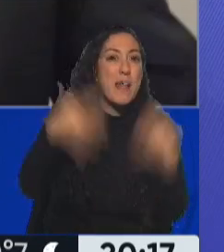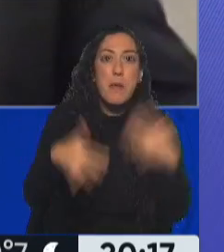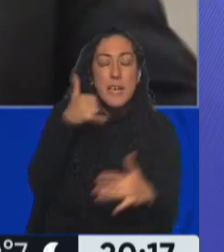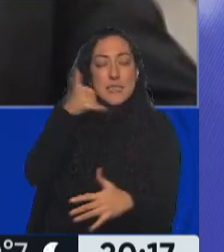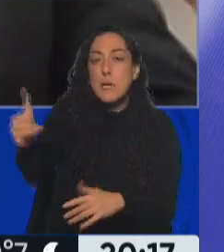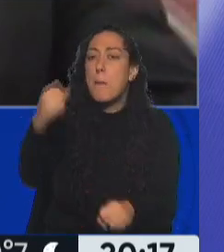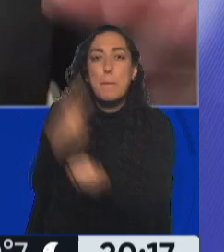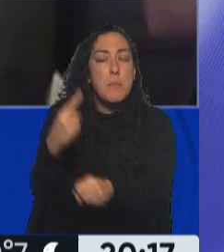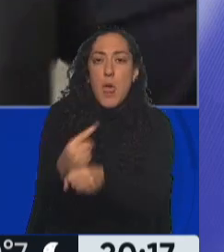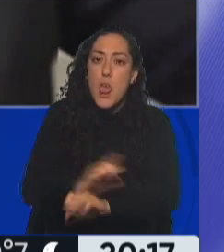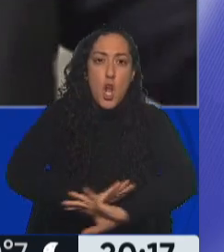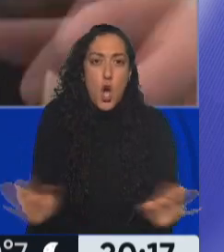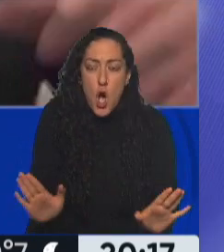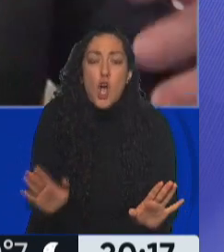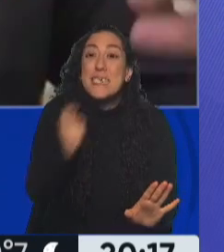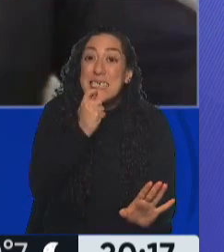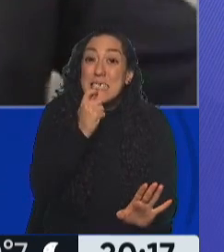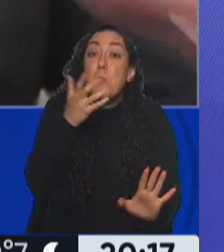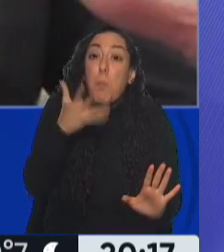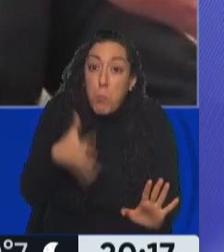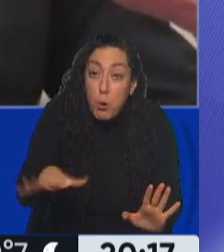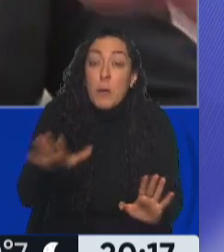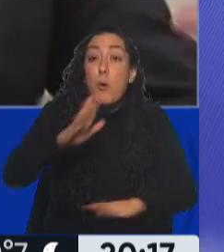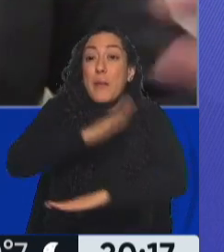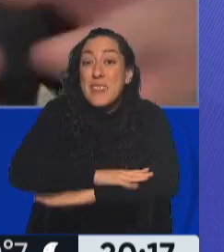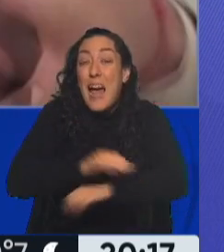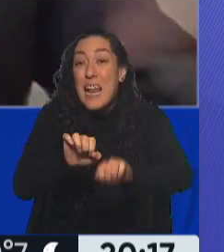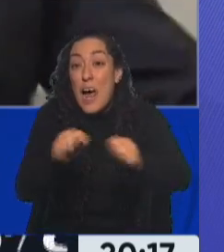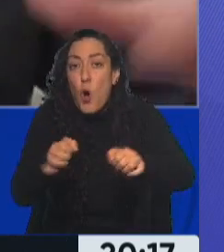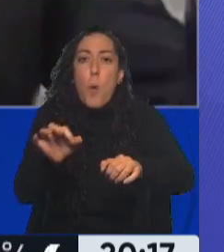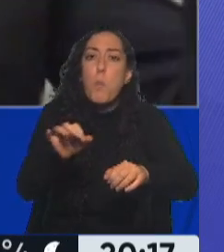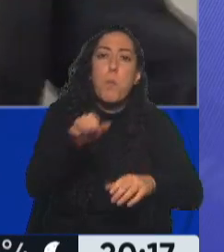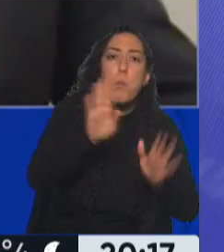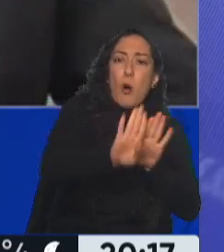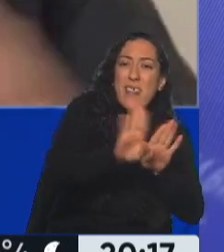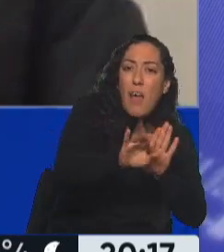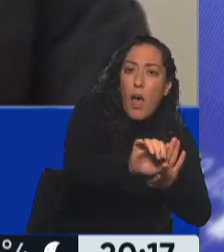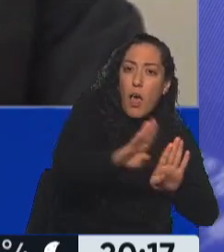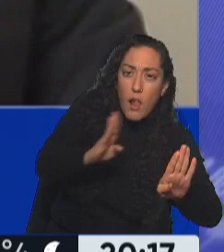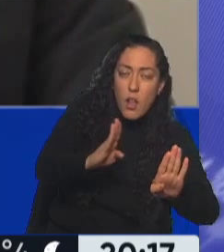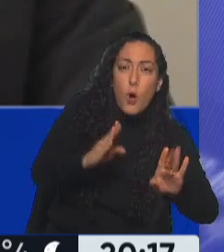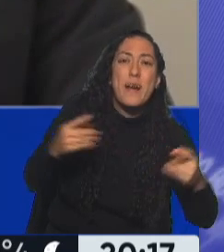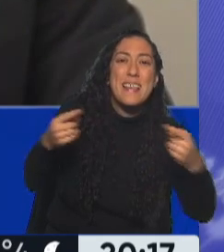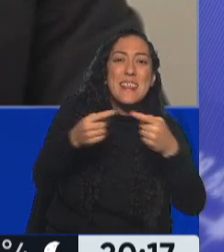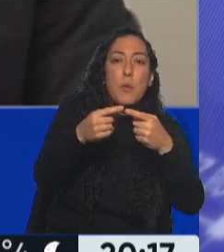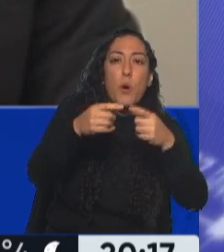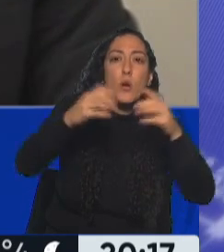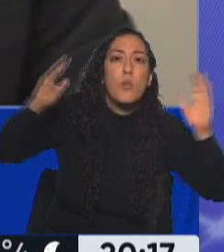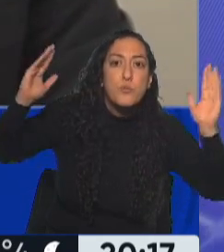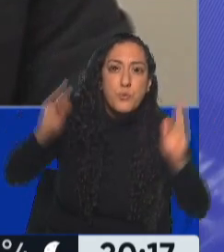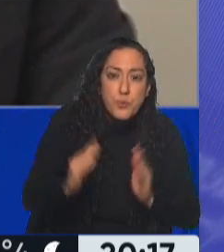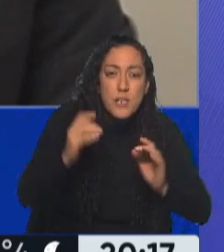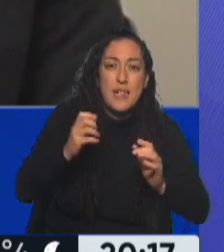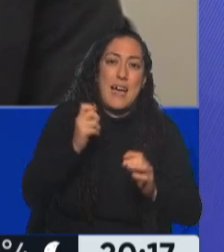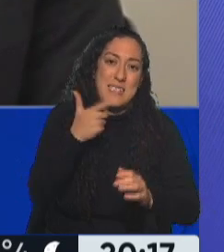vemos que tenemos la posibilidad, abrimos una puerta, una ventana que esté a nuestro alcance para tratar de que esto se disipe y que baje la